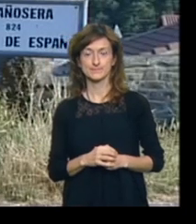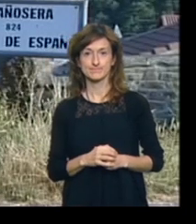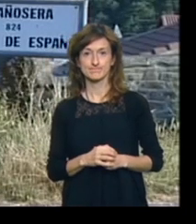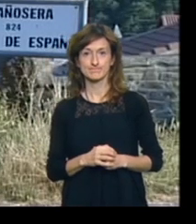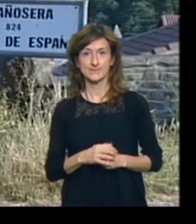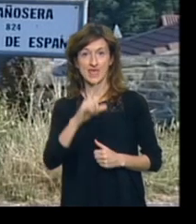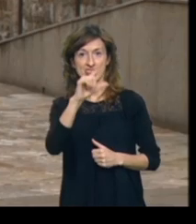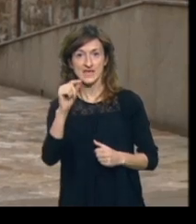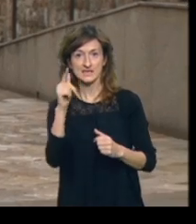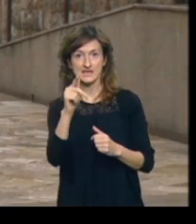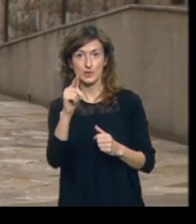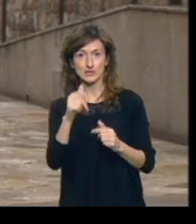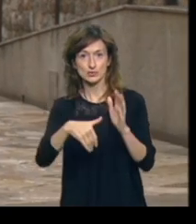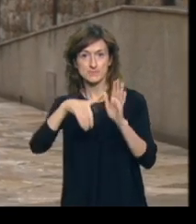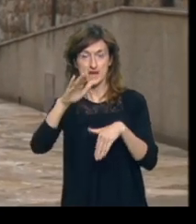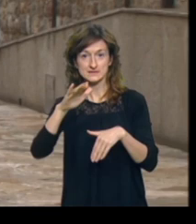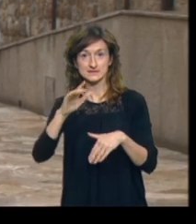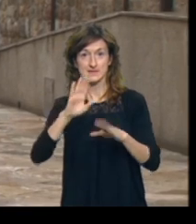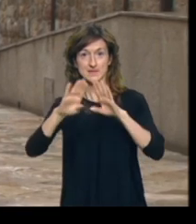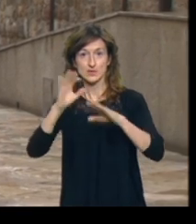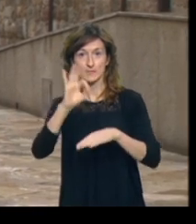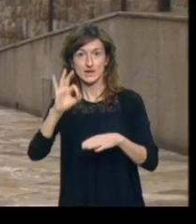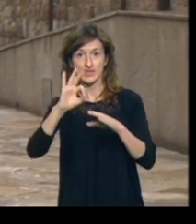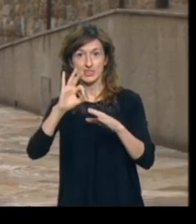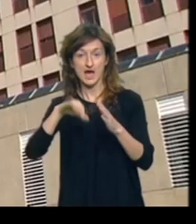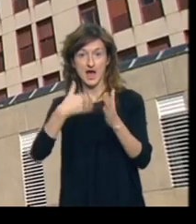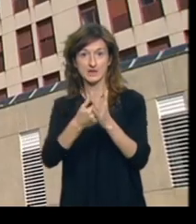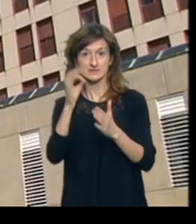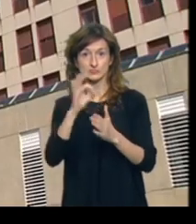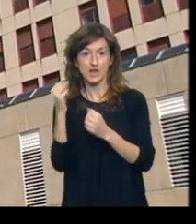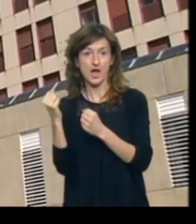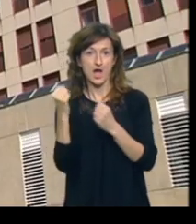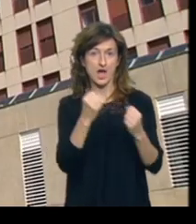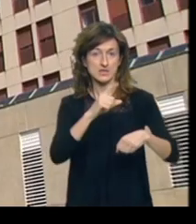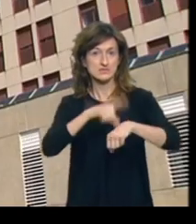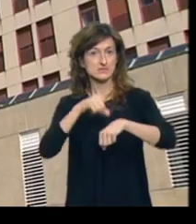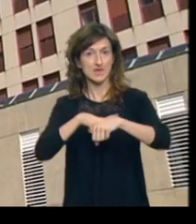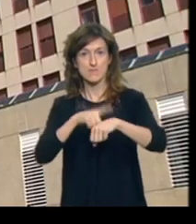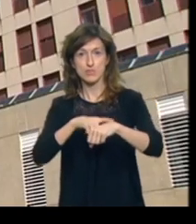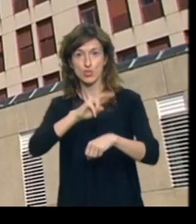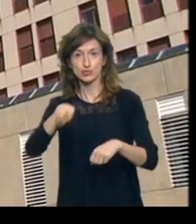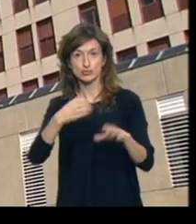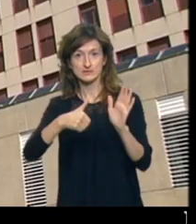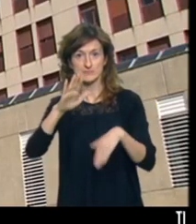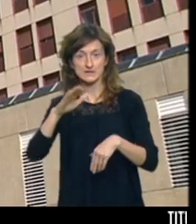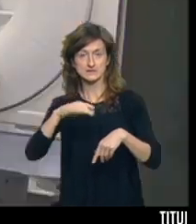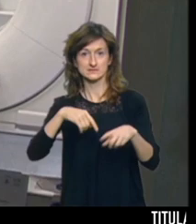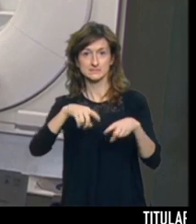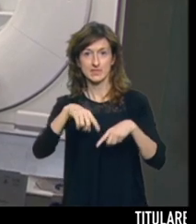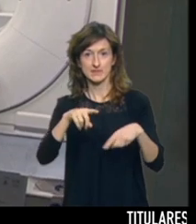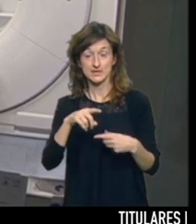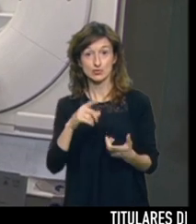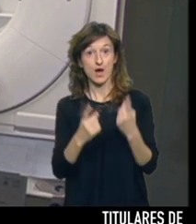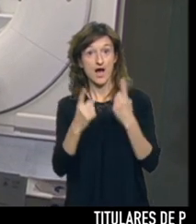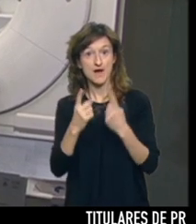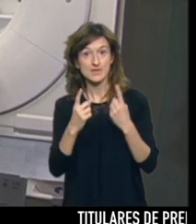Más de 100 kilómetros separan a los vecinos del norte de Palencia del hospital, lo que traducido en tiempo supone más de 2 horas de desplazamiento, para en